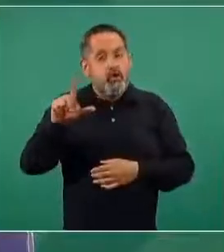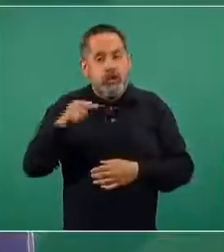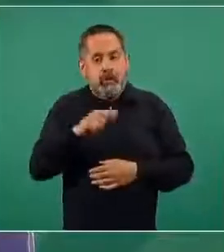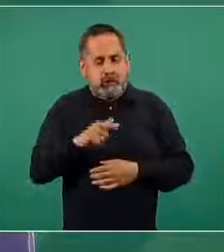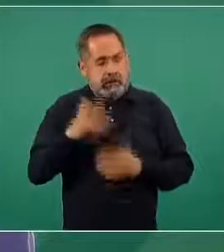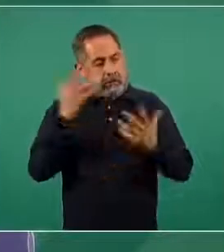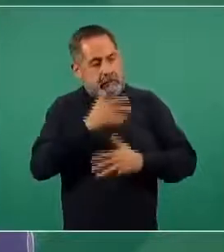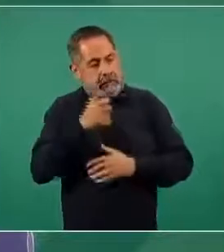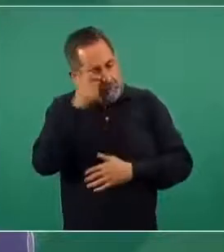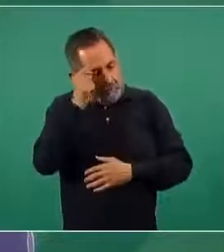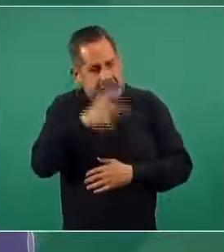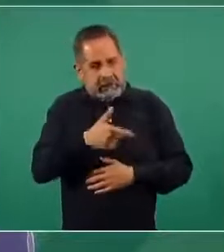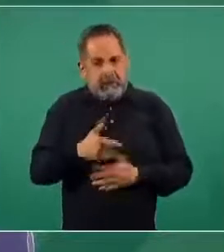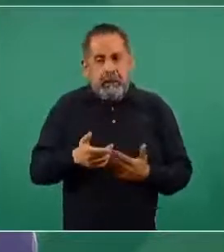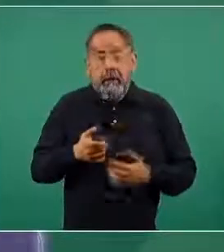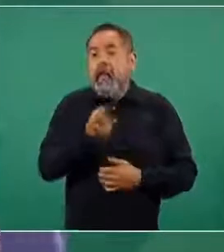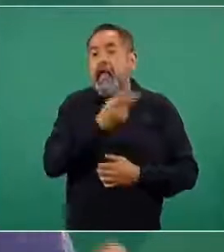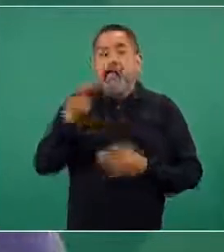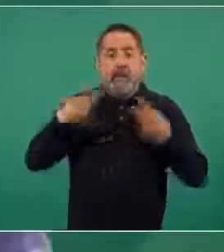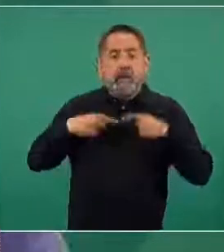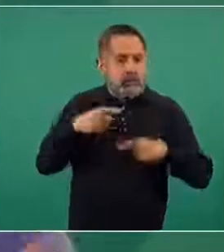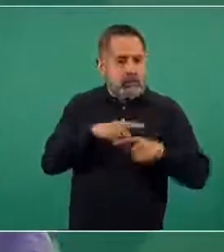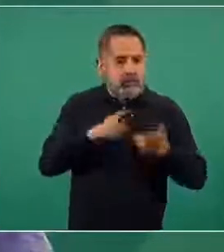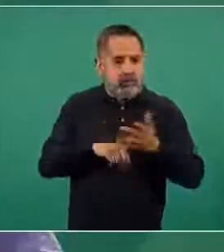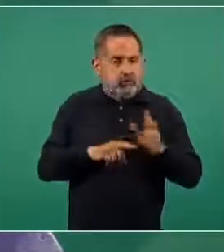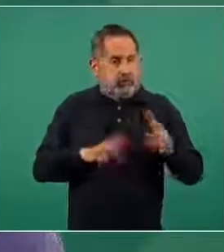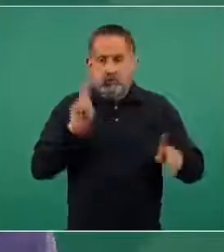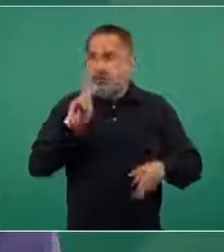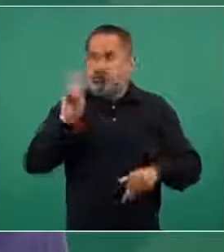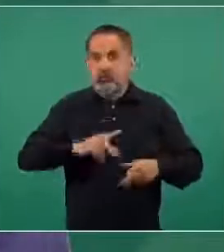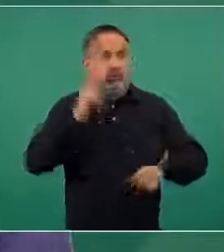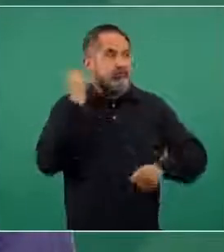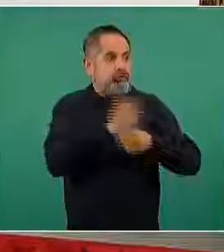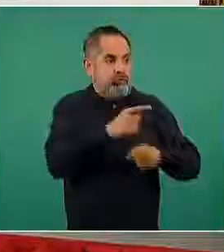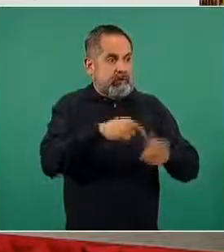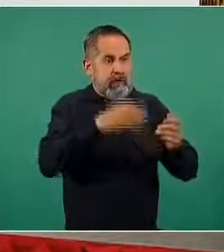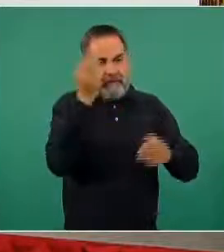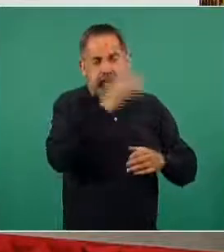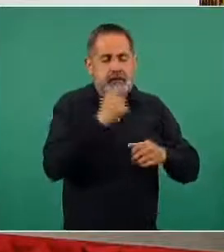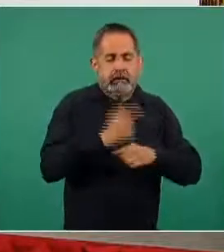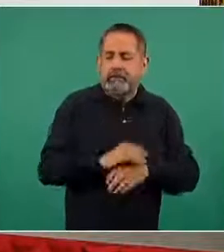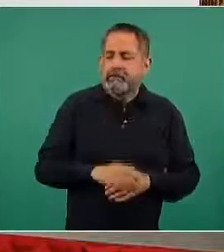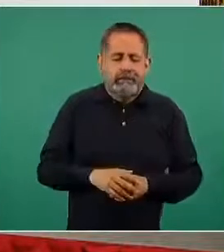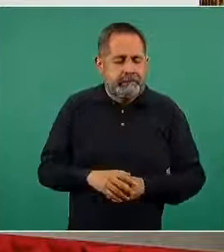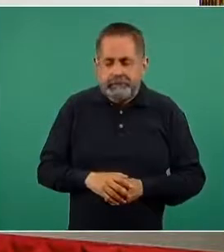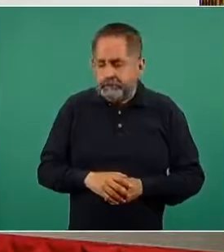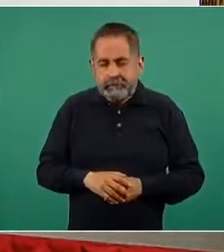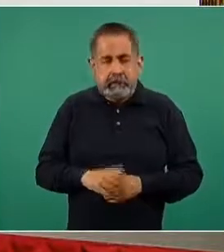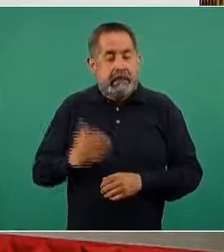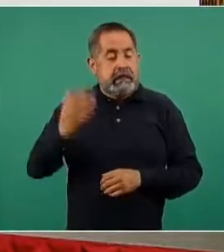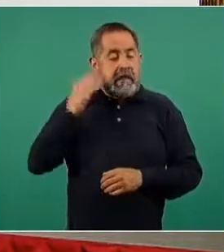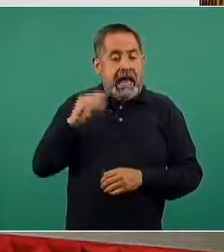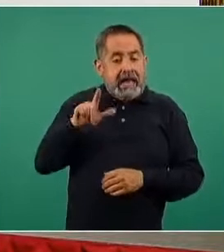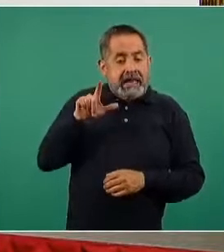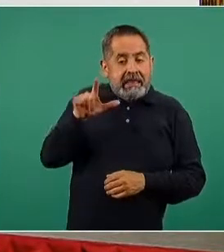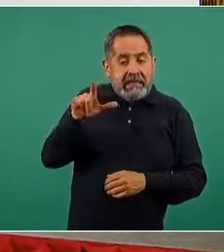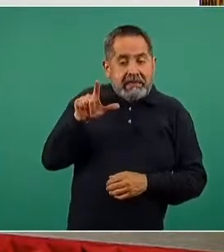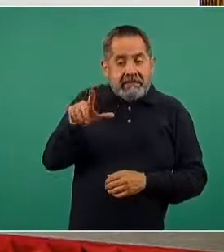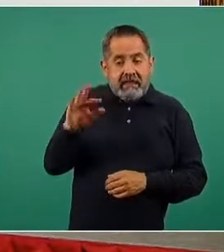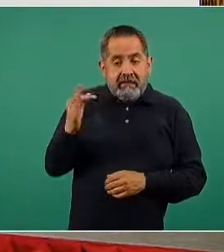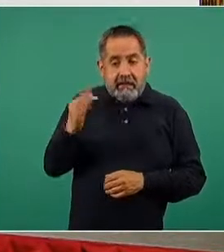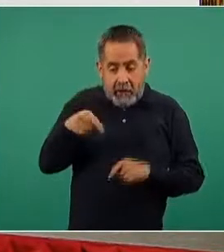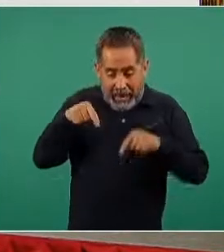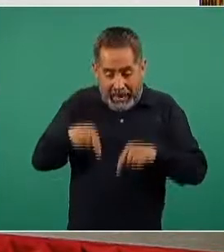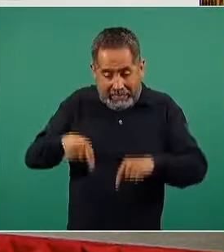porque algunos medios lo tomaban como que era un descubrimiento. El 17 de febrero, en esta misma conferencia de